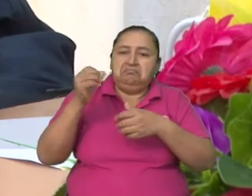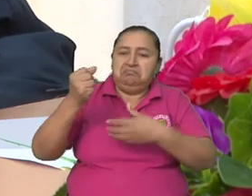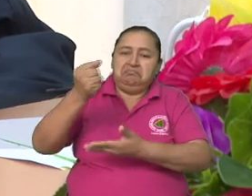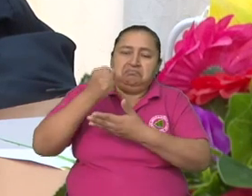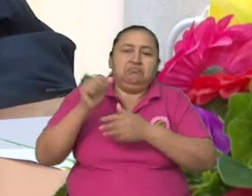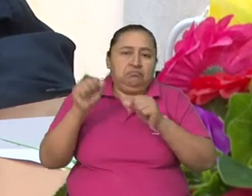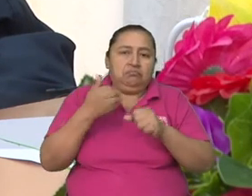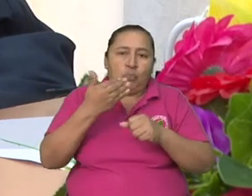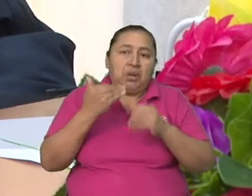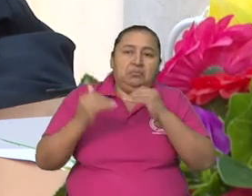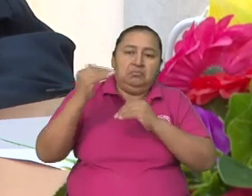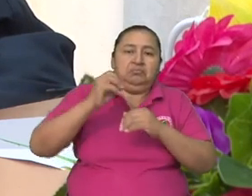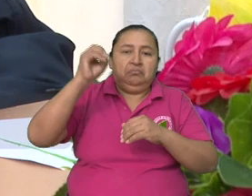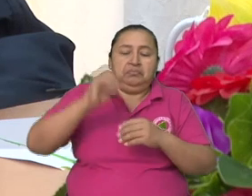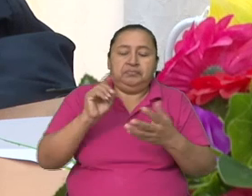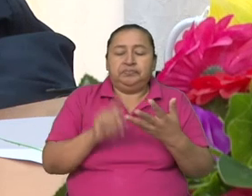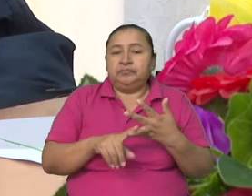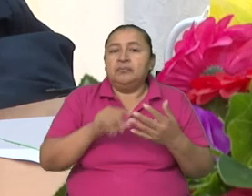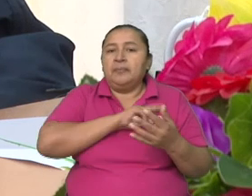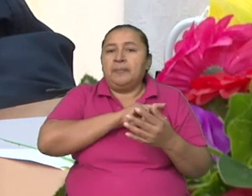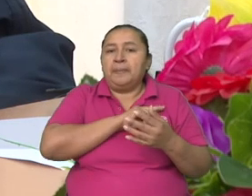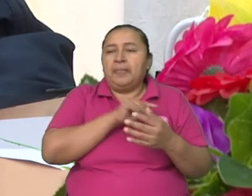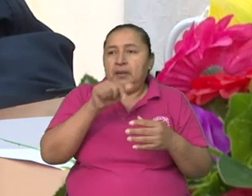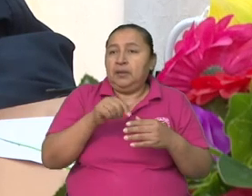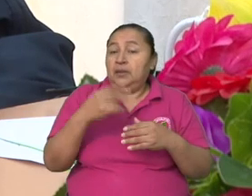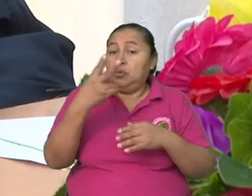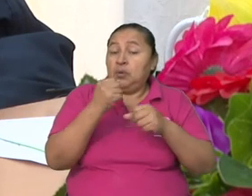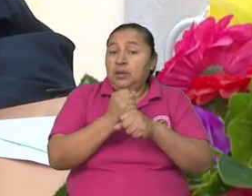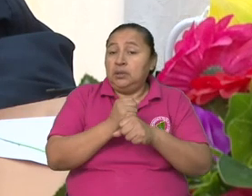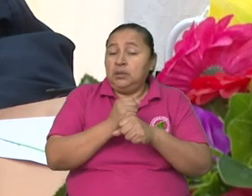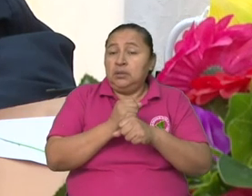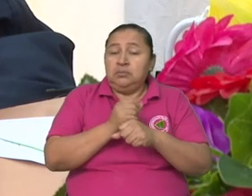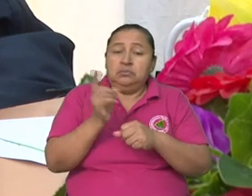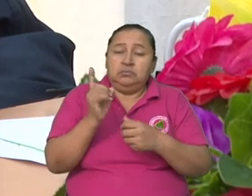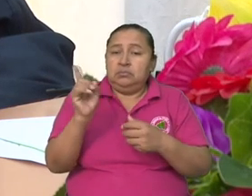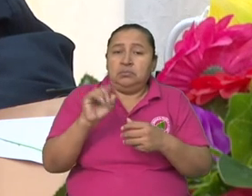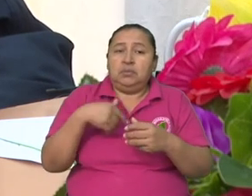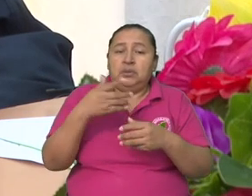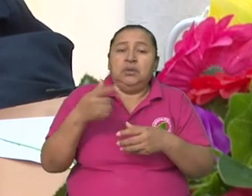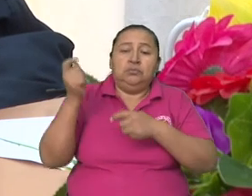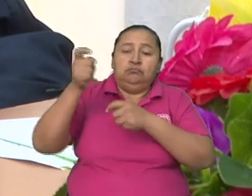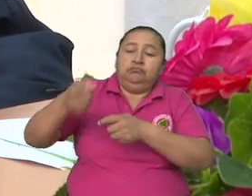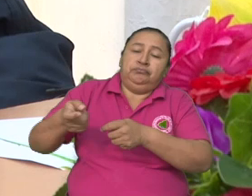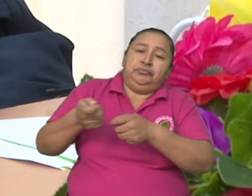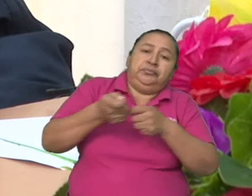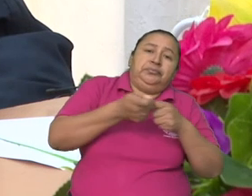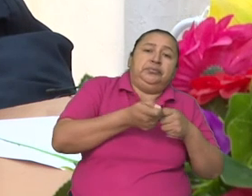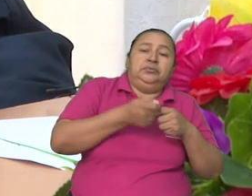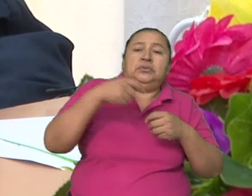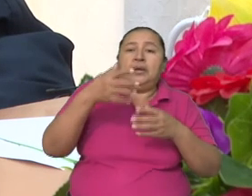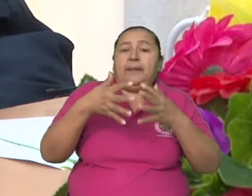ya, si de aquí a 2 años, ya no vamos a estar mandando remolcadores a